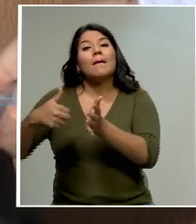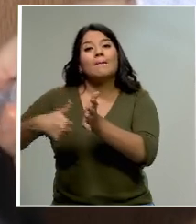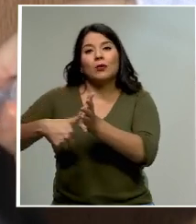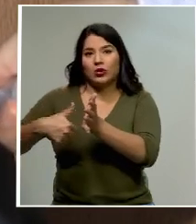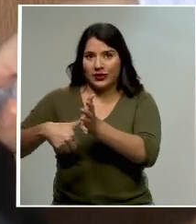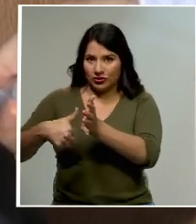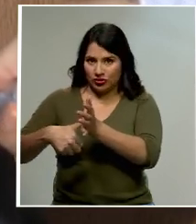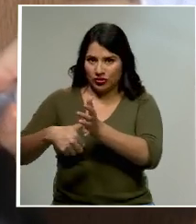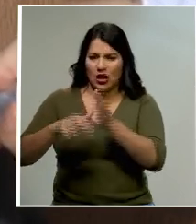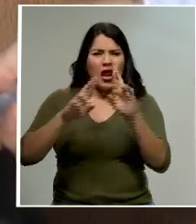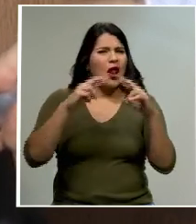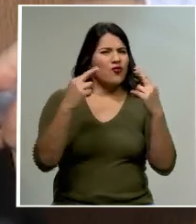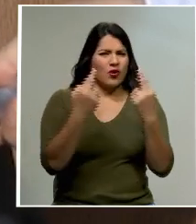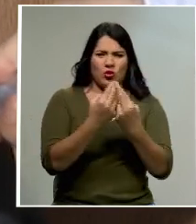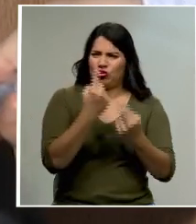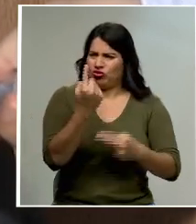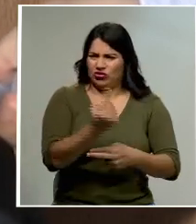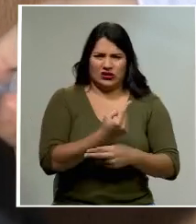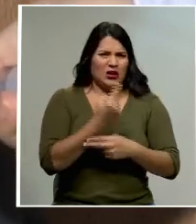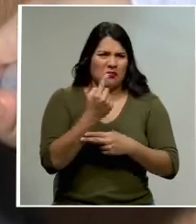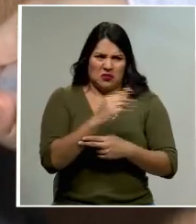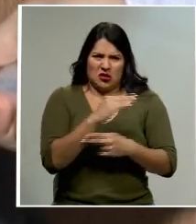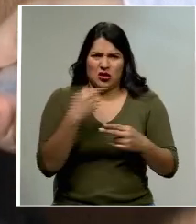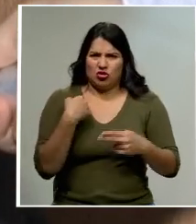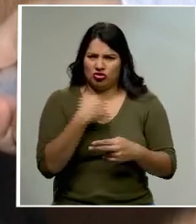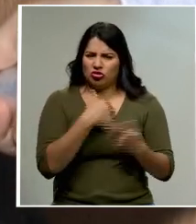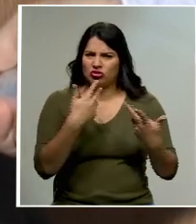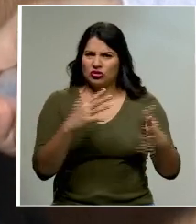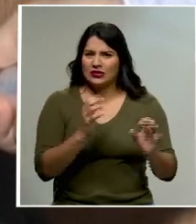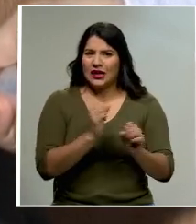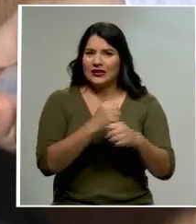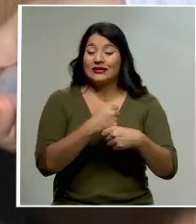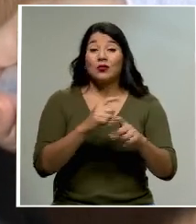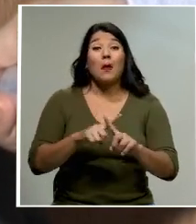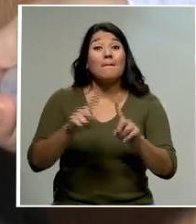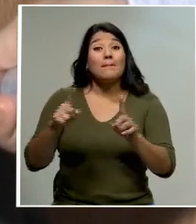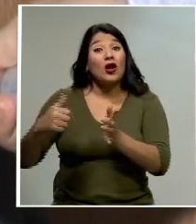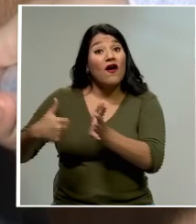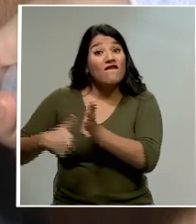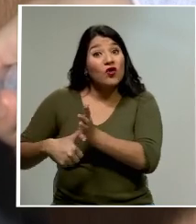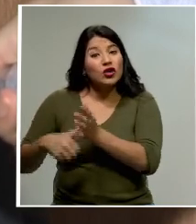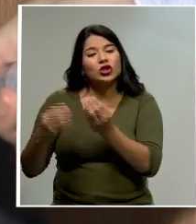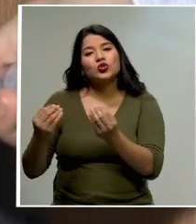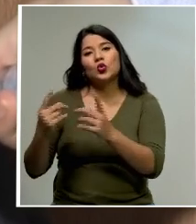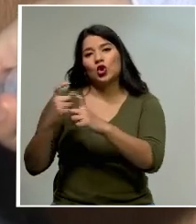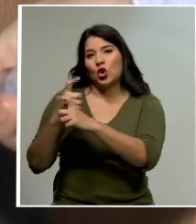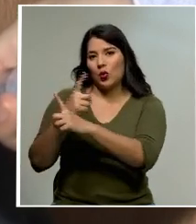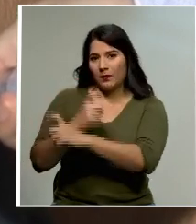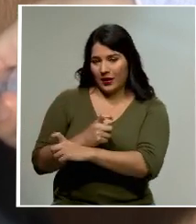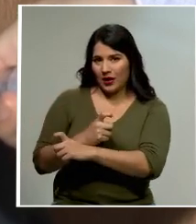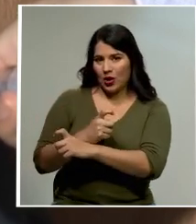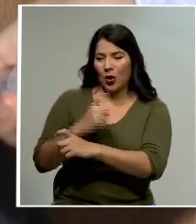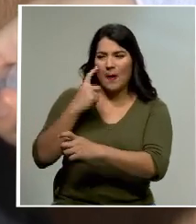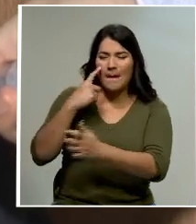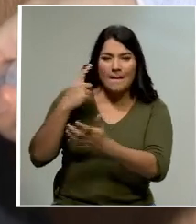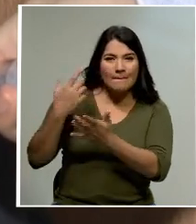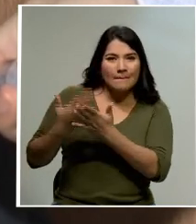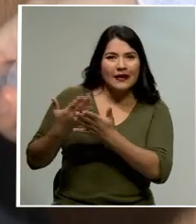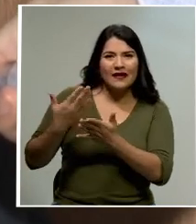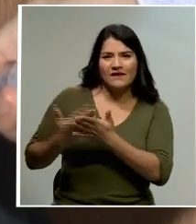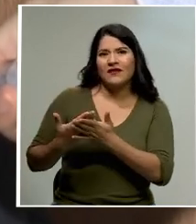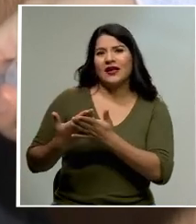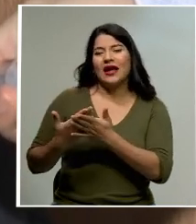sesiones siempre se han podido y se han hecho, pero la votación es muy compleja. La verificación